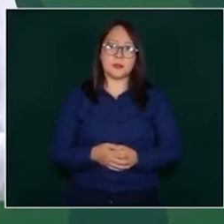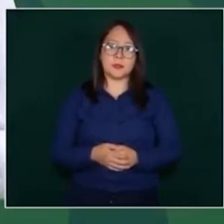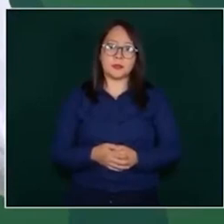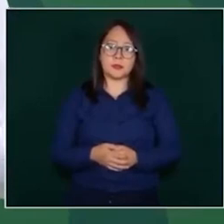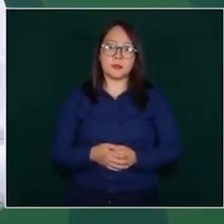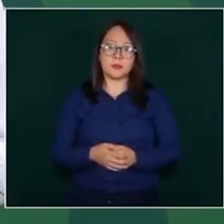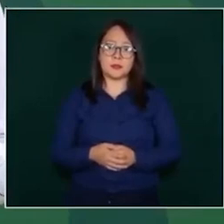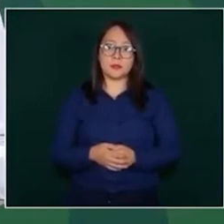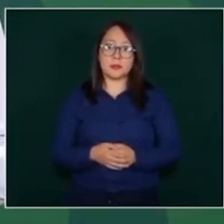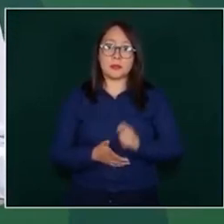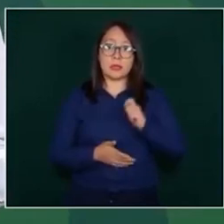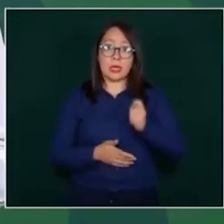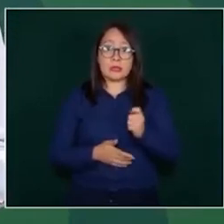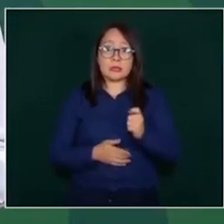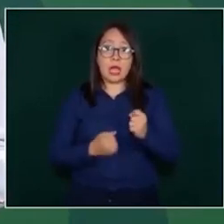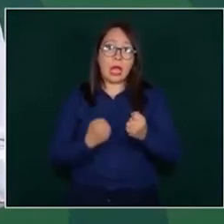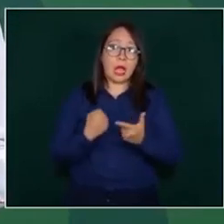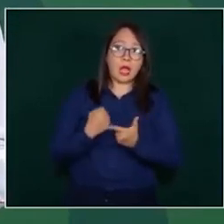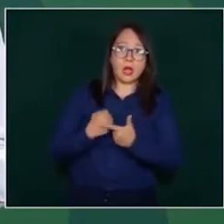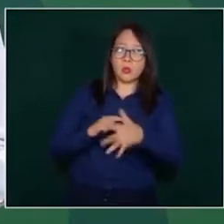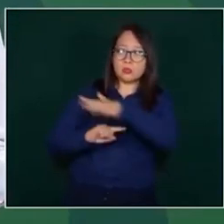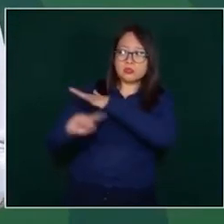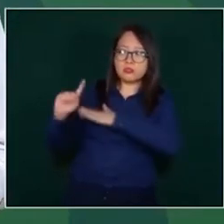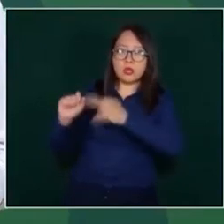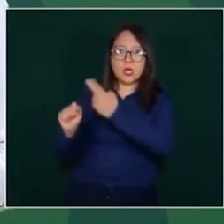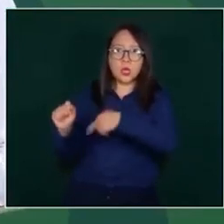No hay daños.